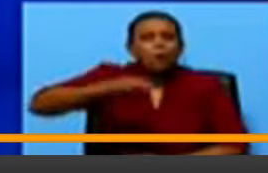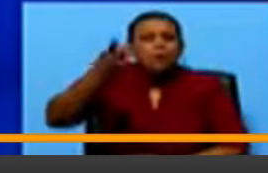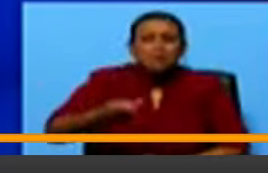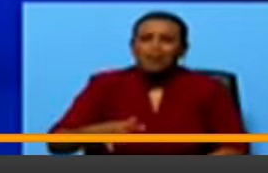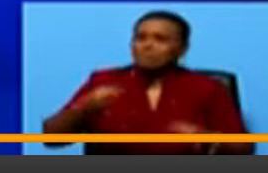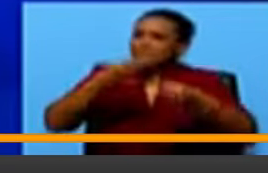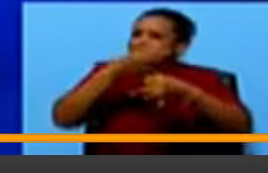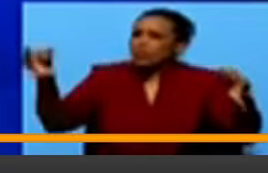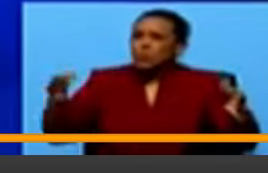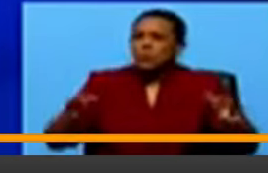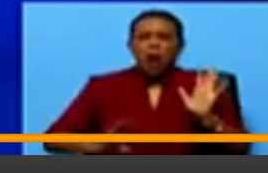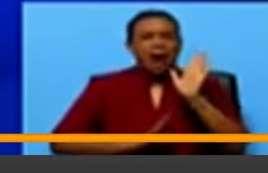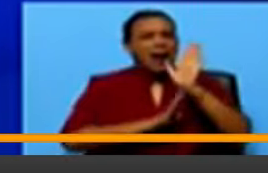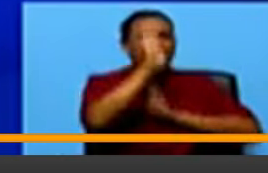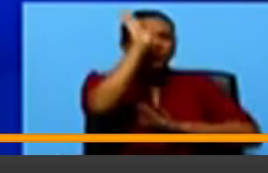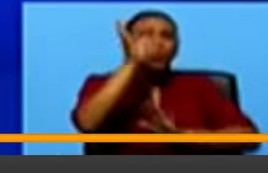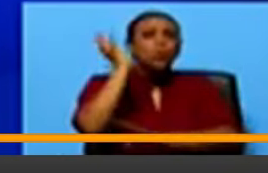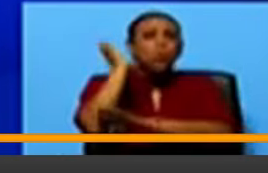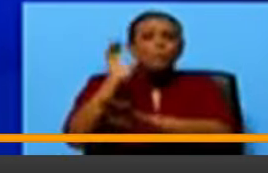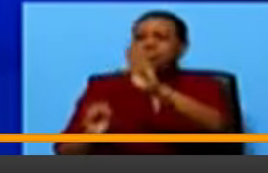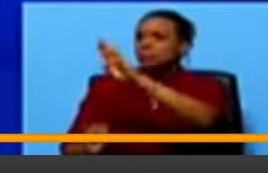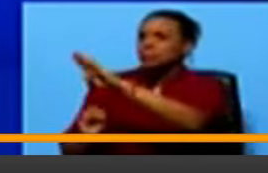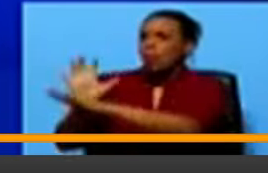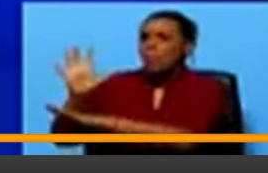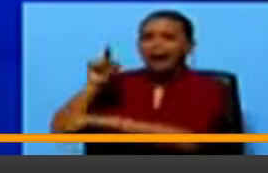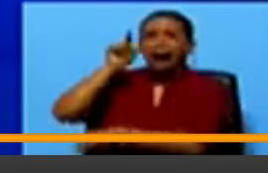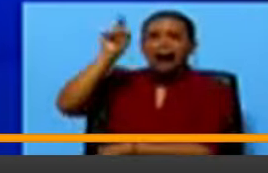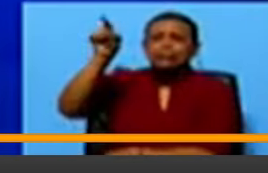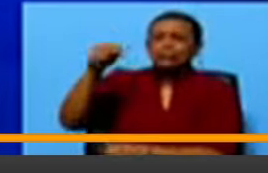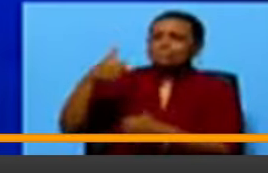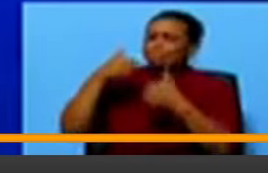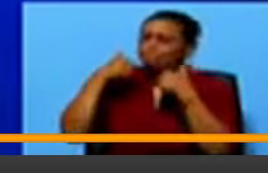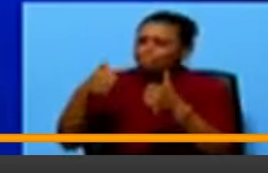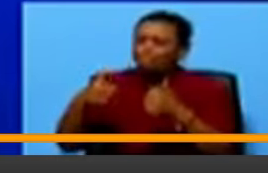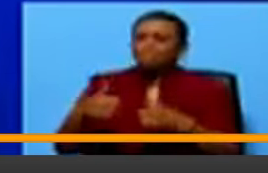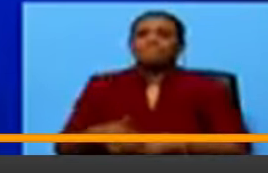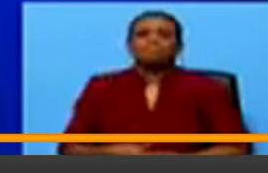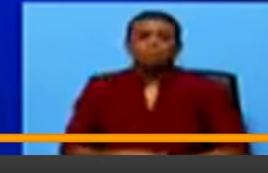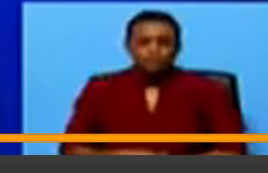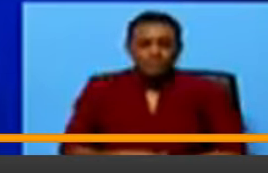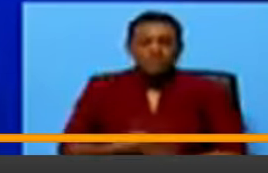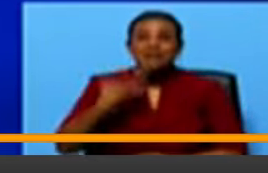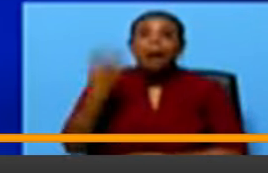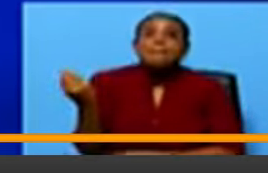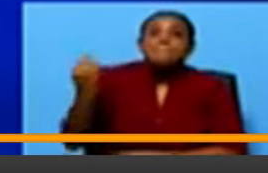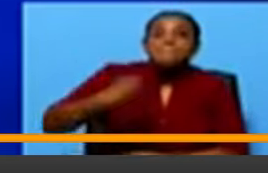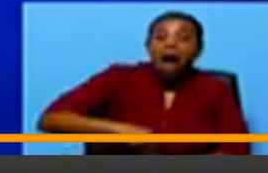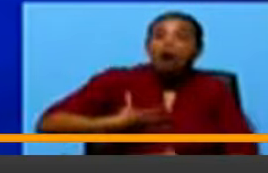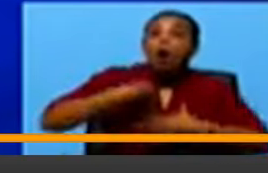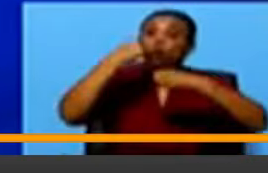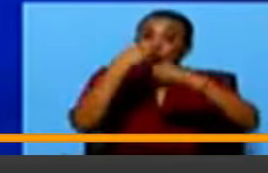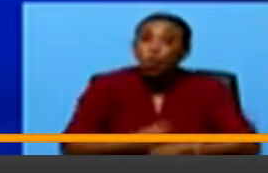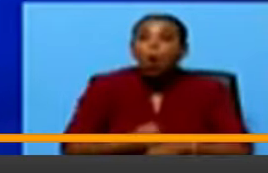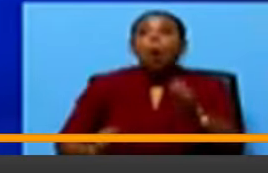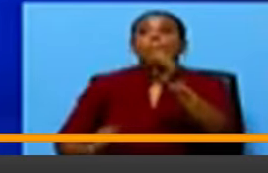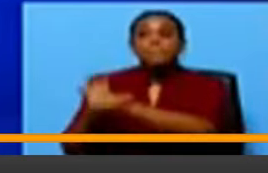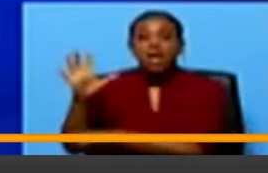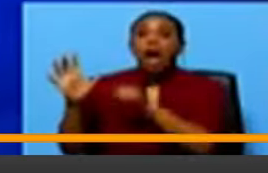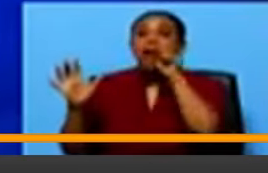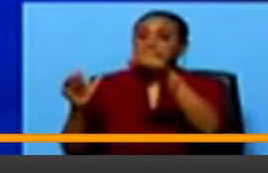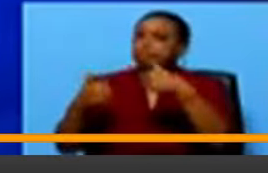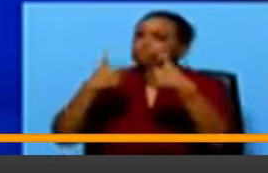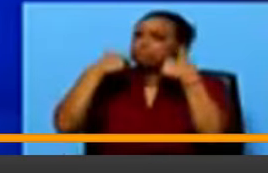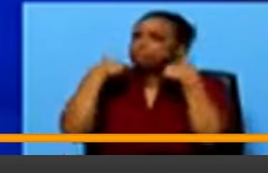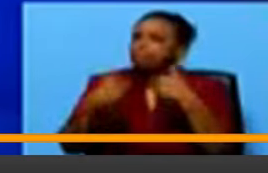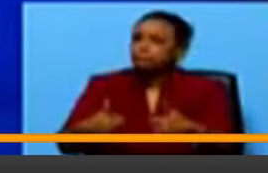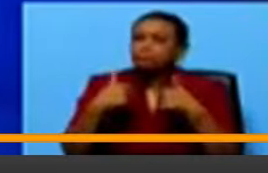un gran éxito con la cumbre histórica de Kazán, que también consolidó a los BRICS.